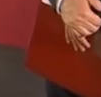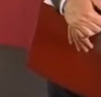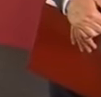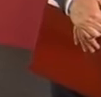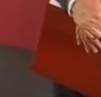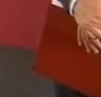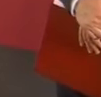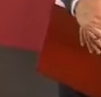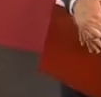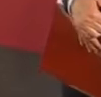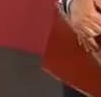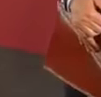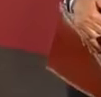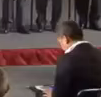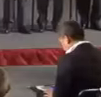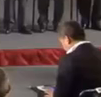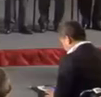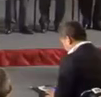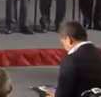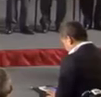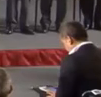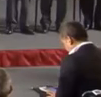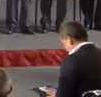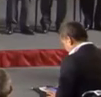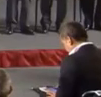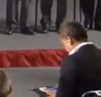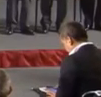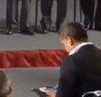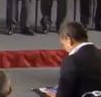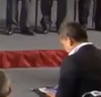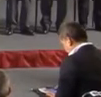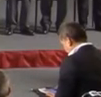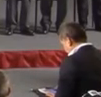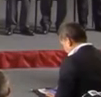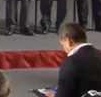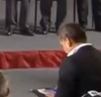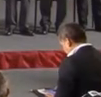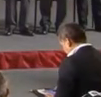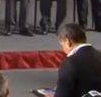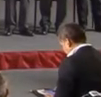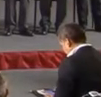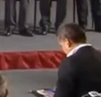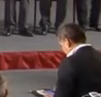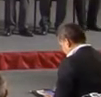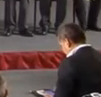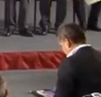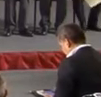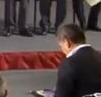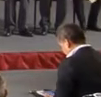a pedirle a Esteban que nos informe sobre el inicio del ciclo escolar.